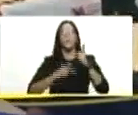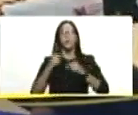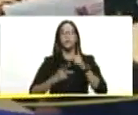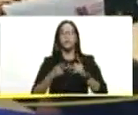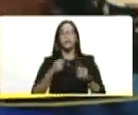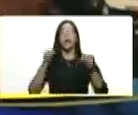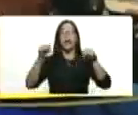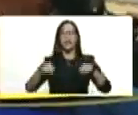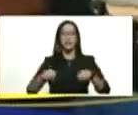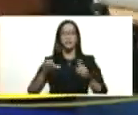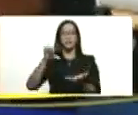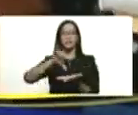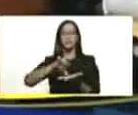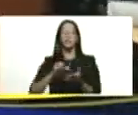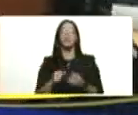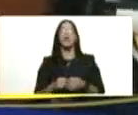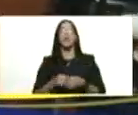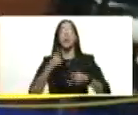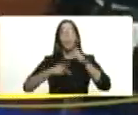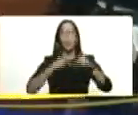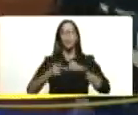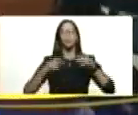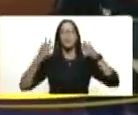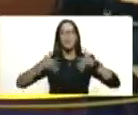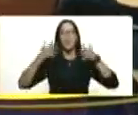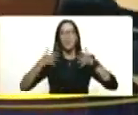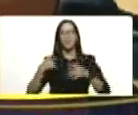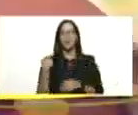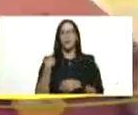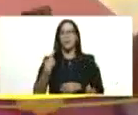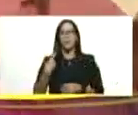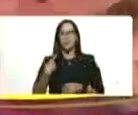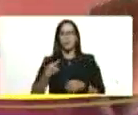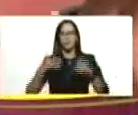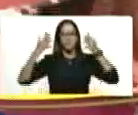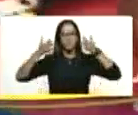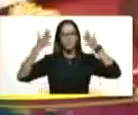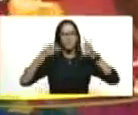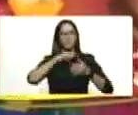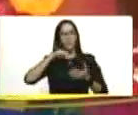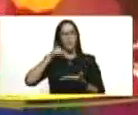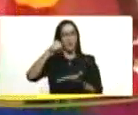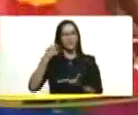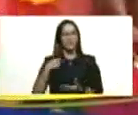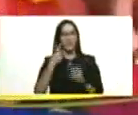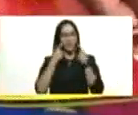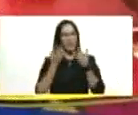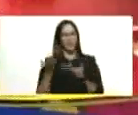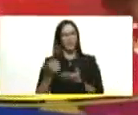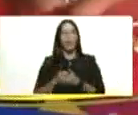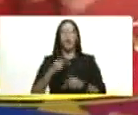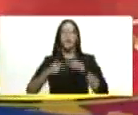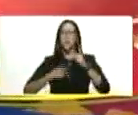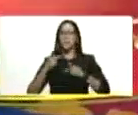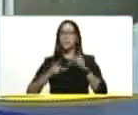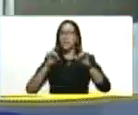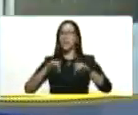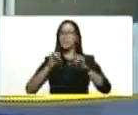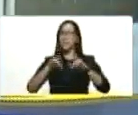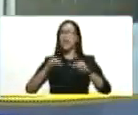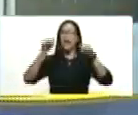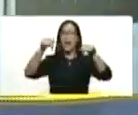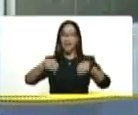centro de producción y de formación, lo primero que le enseñamos a nuestro CLAT tiene que ver con eso, producir la semilla. Aquí tenemos hoy en